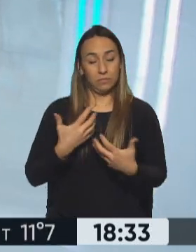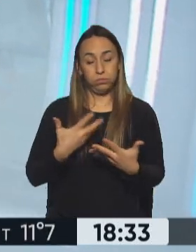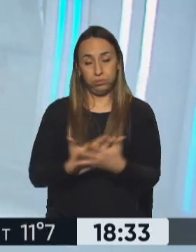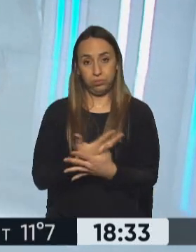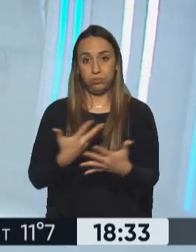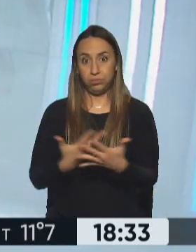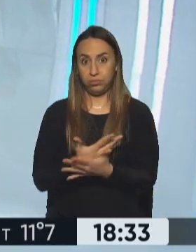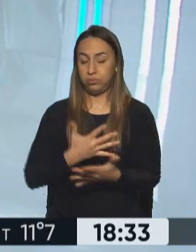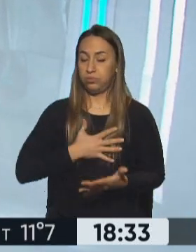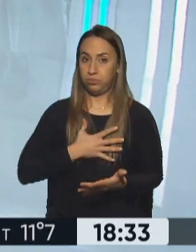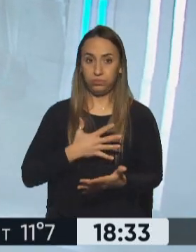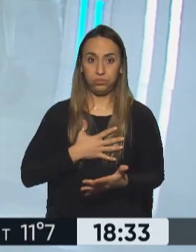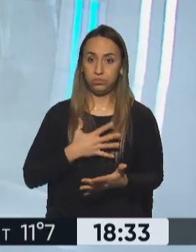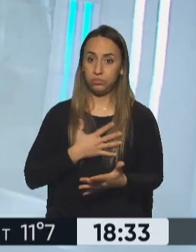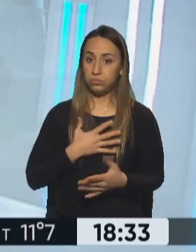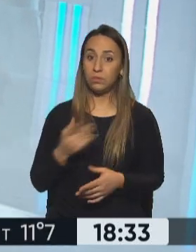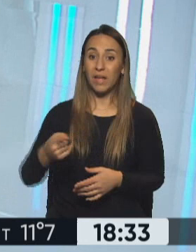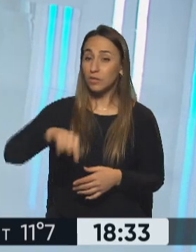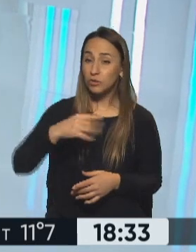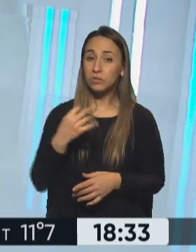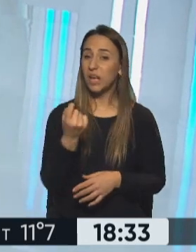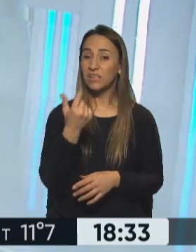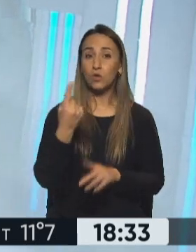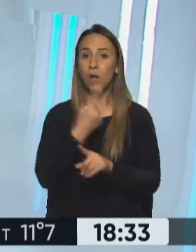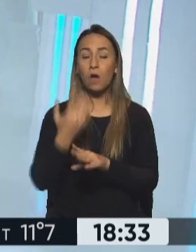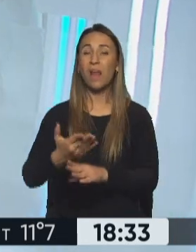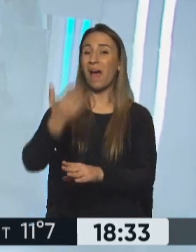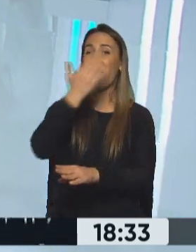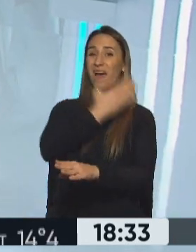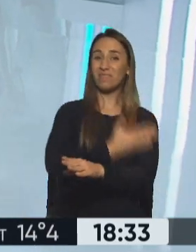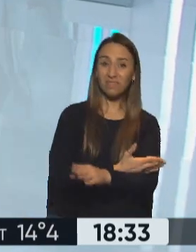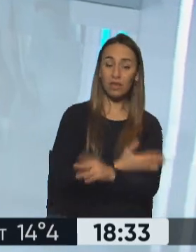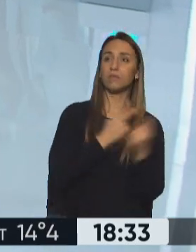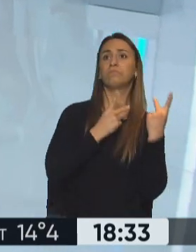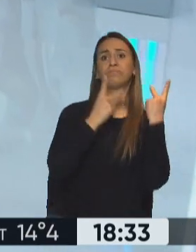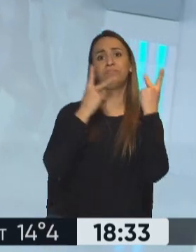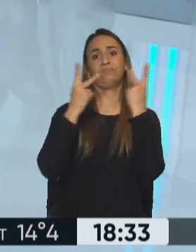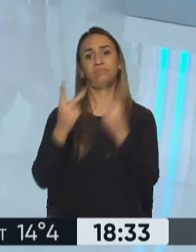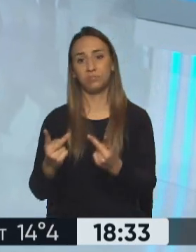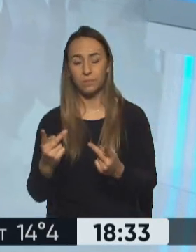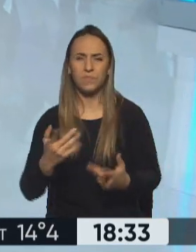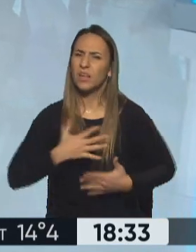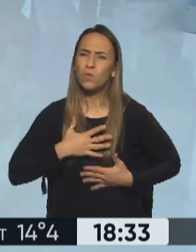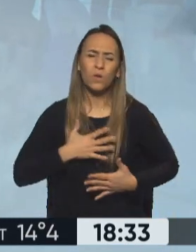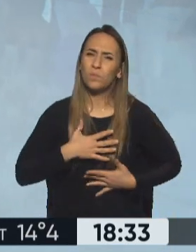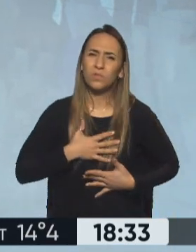laburante lamenta. Una hora antes para llegar al trabajo, una hora después, y el cuerpo da lo que da, el cuerpo da lo que da.